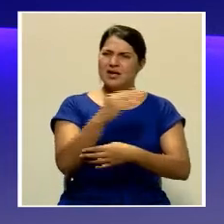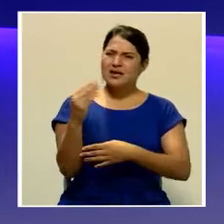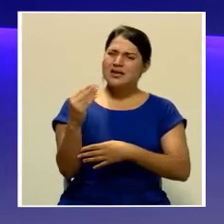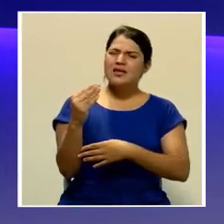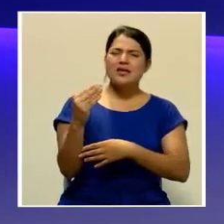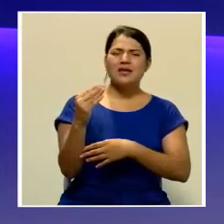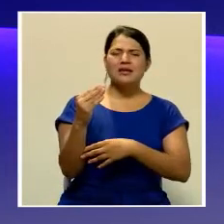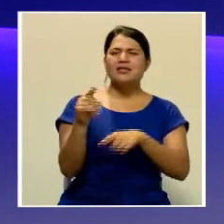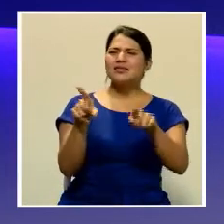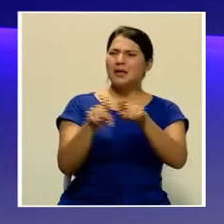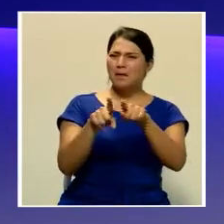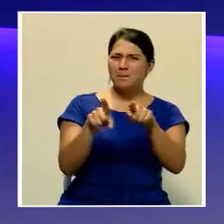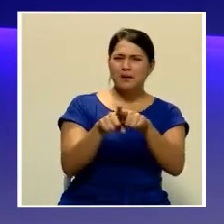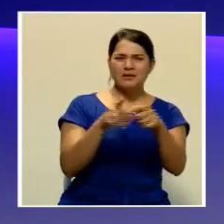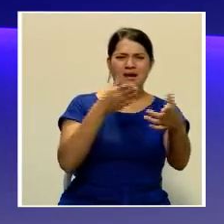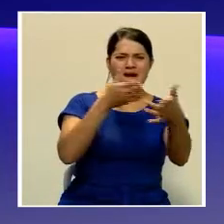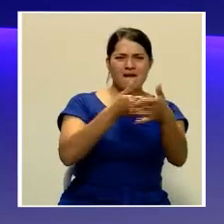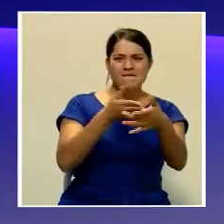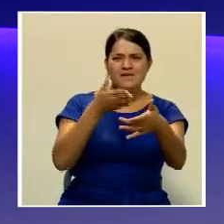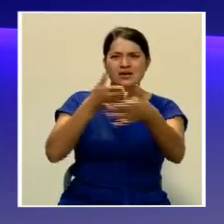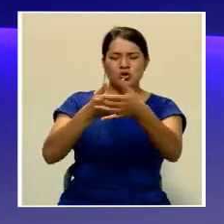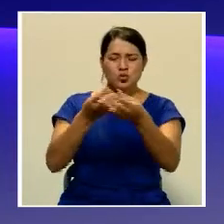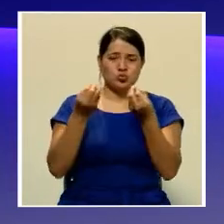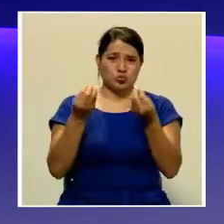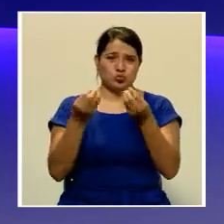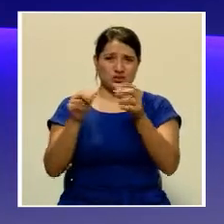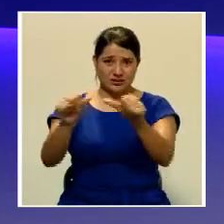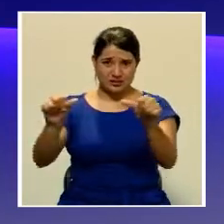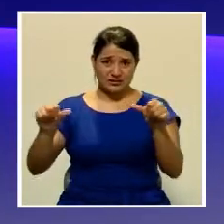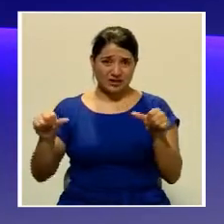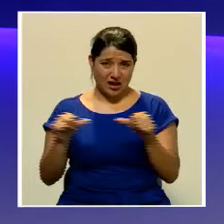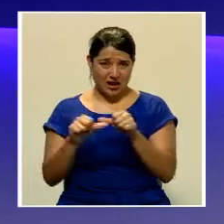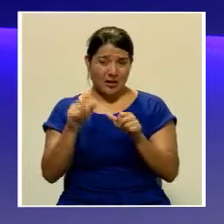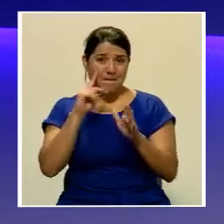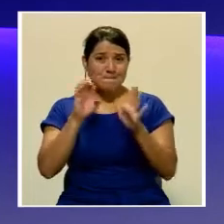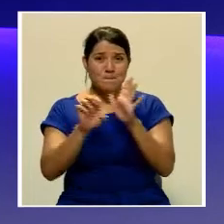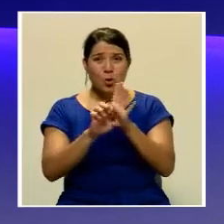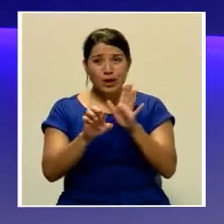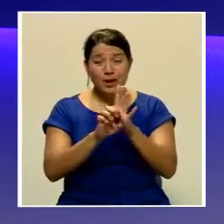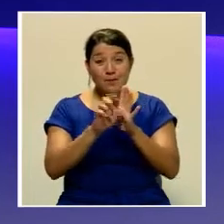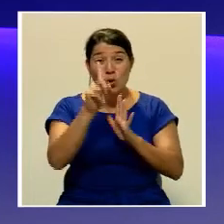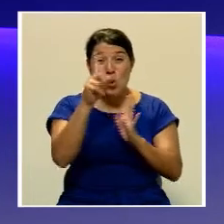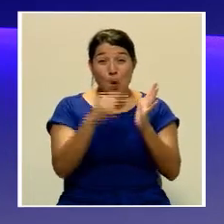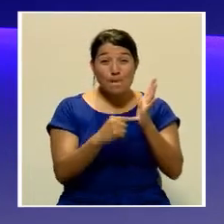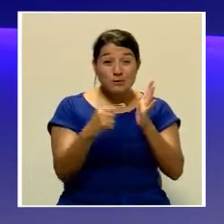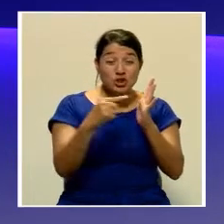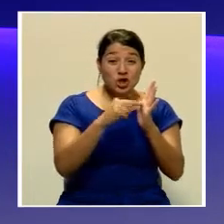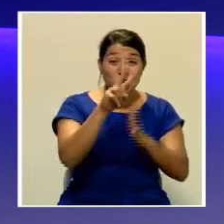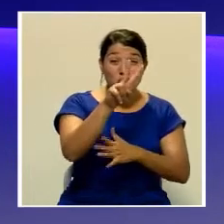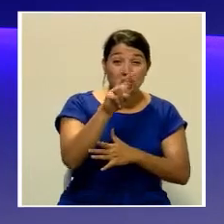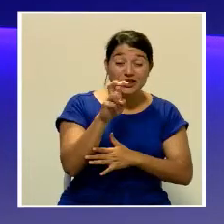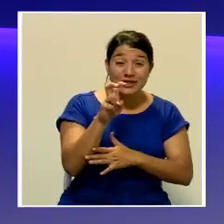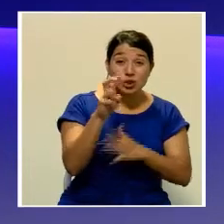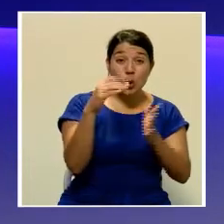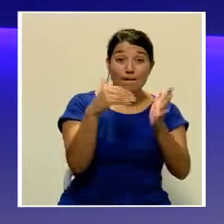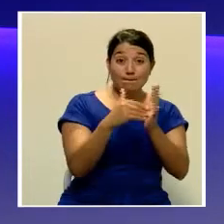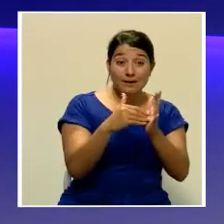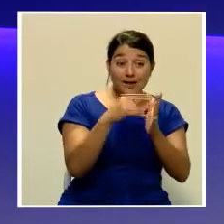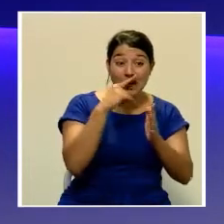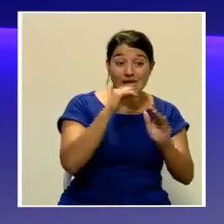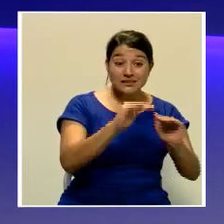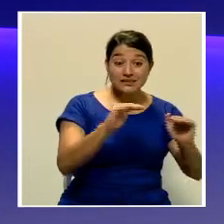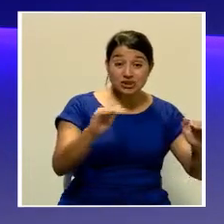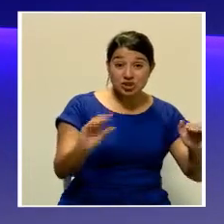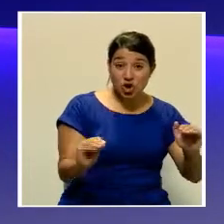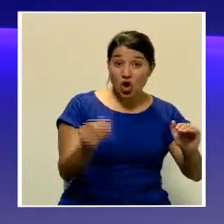efectos devastadores, sacó de las aulas a más de 1.200.000 niños y adolescentes.